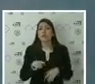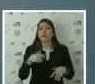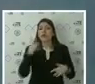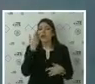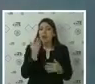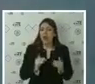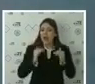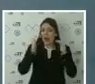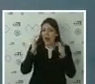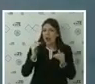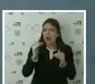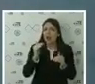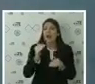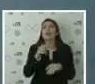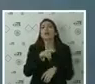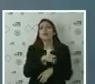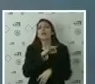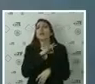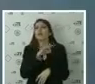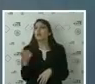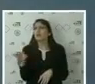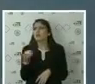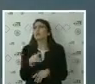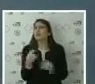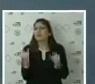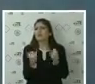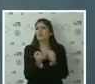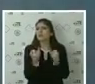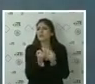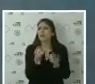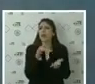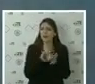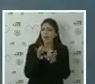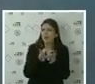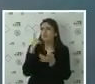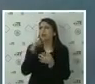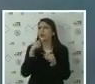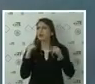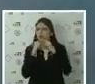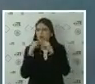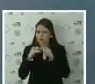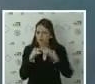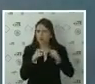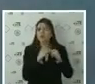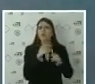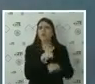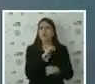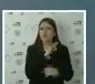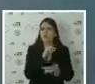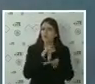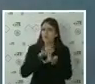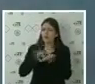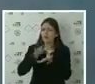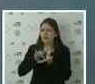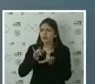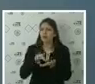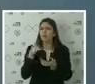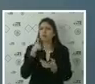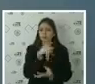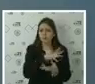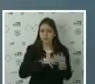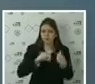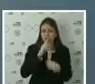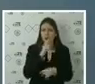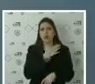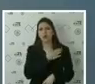transformarse en adultos, pero que puedan aportar también para ser instituciones fuertes que nos ayuden a una consolidación democrática.